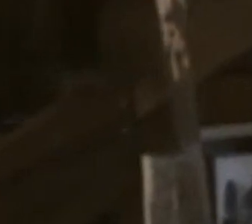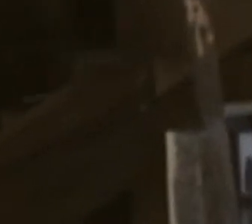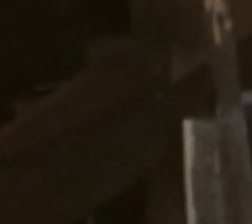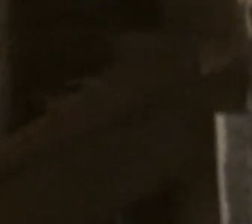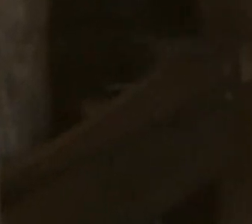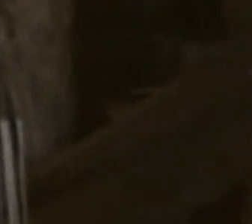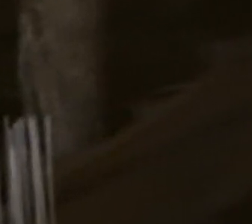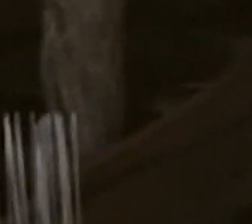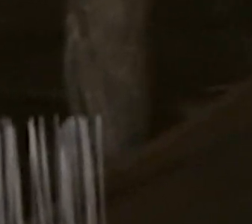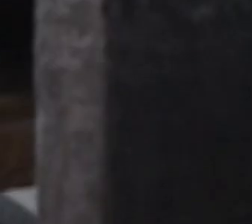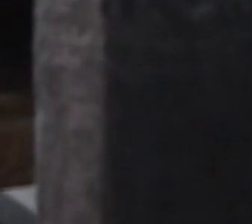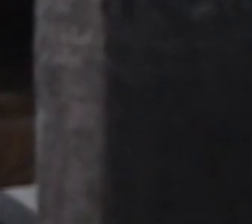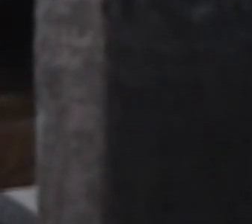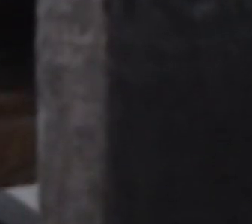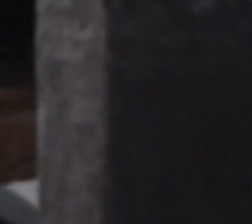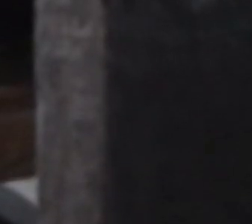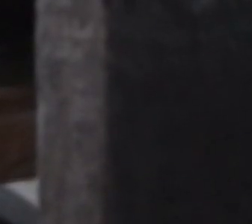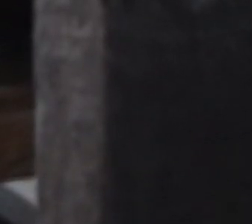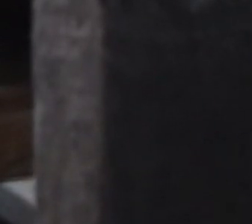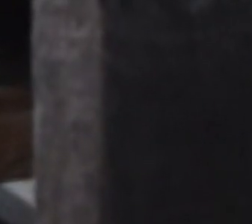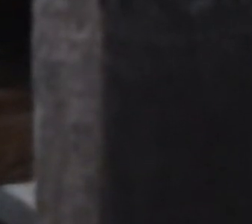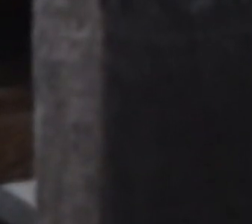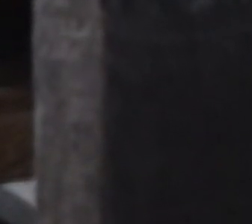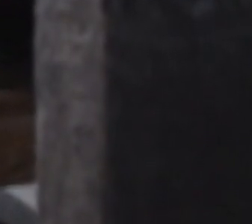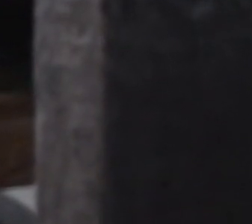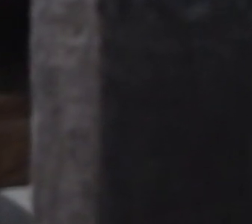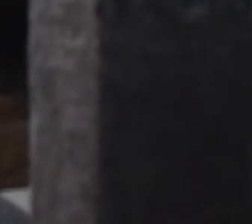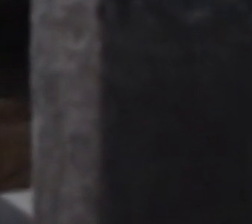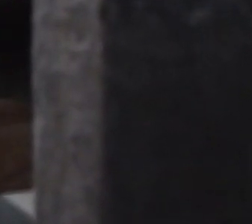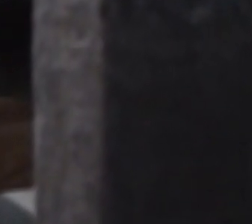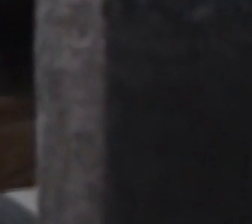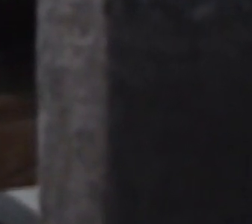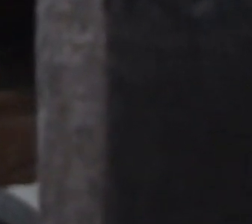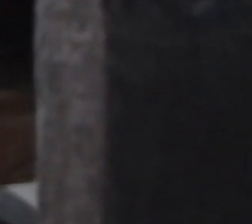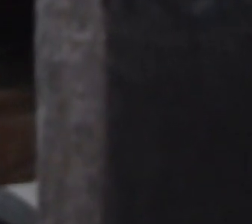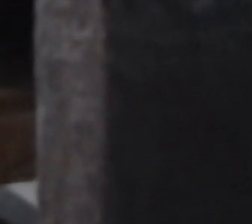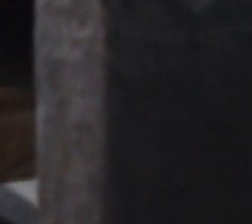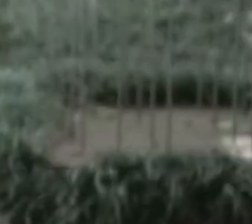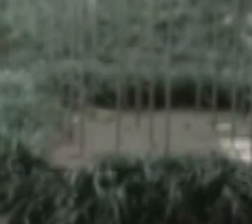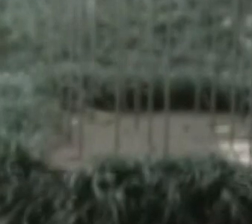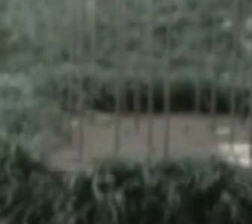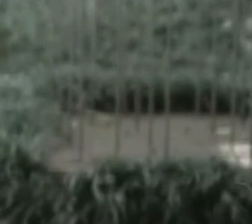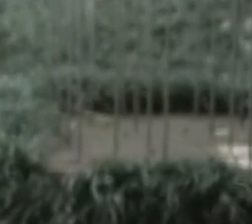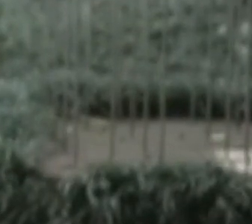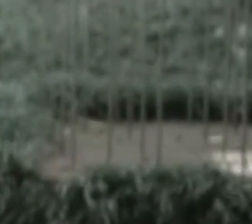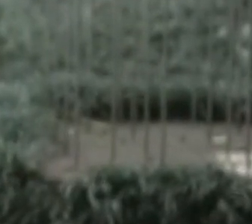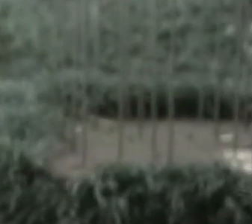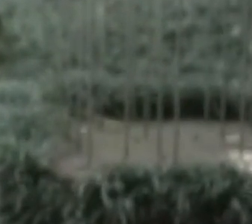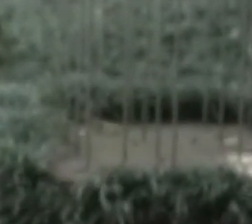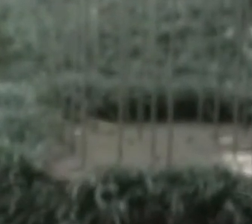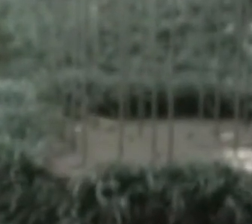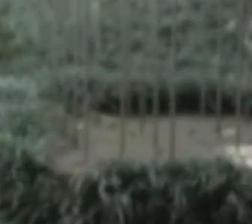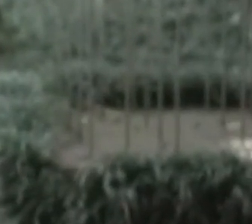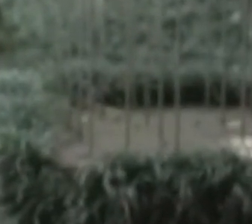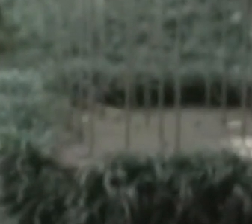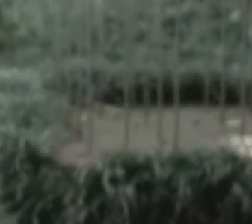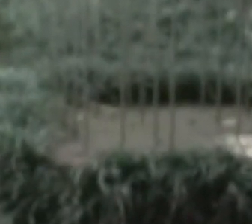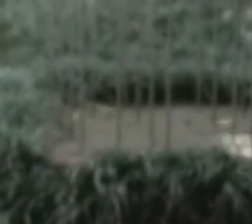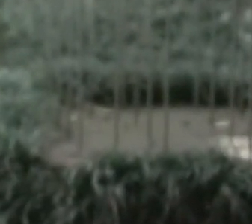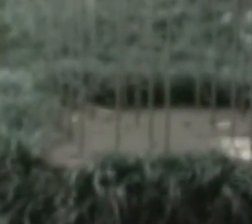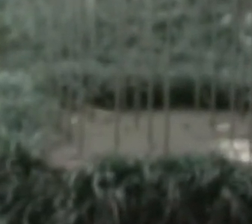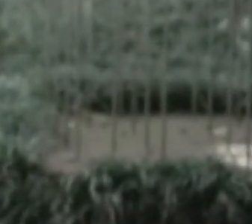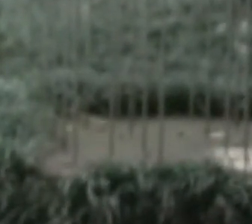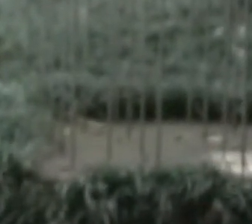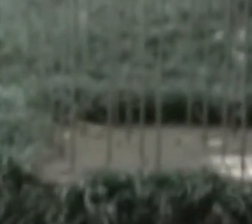de haber observado con mucha paciencia, incluso a veces con obstinación, la flora y la